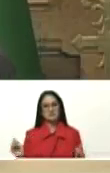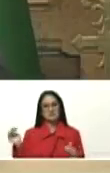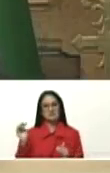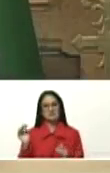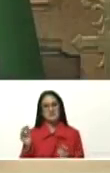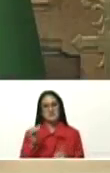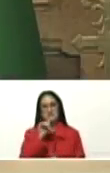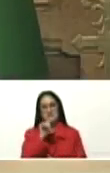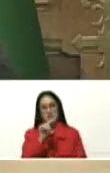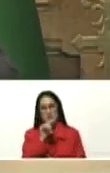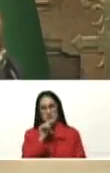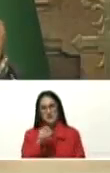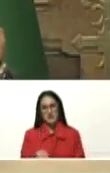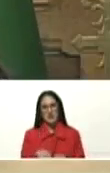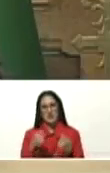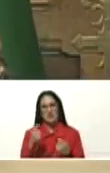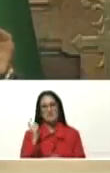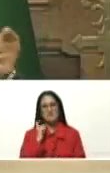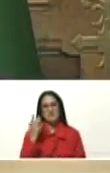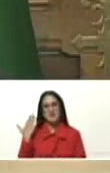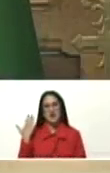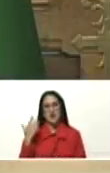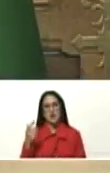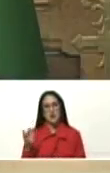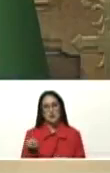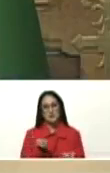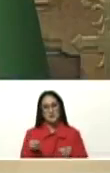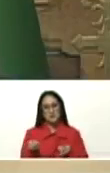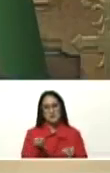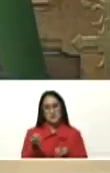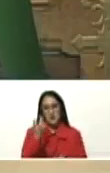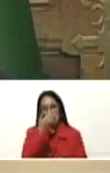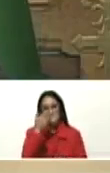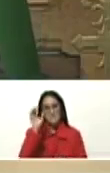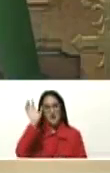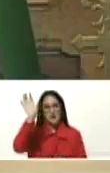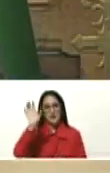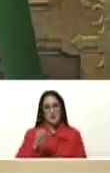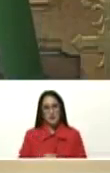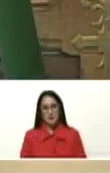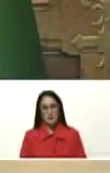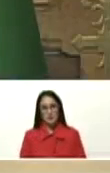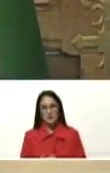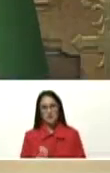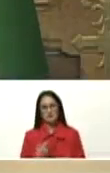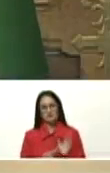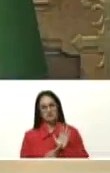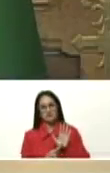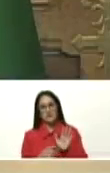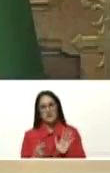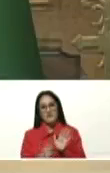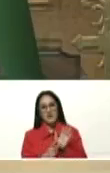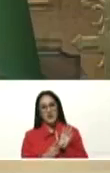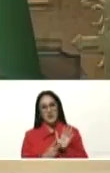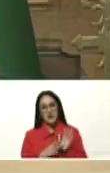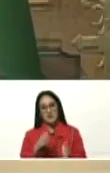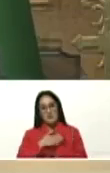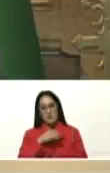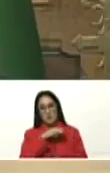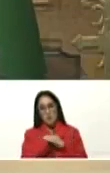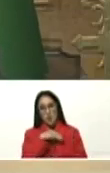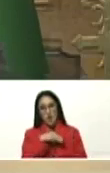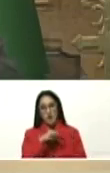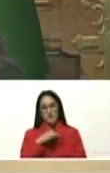y prepotente de los viejos imperios, de los nuevos imperios, está nuestra verdad, está nuestra moral, está nuestra